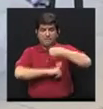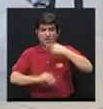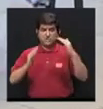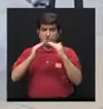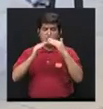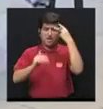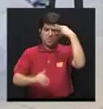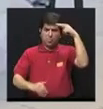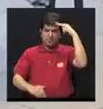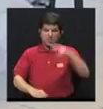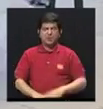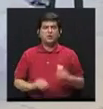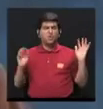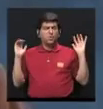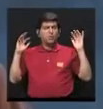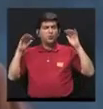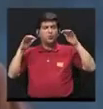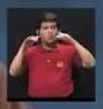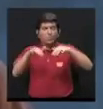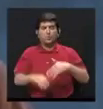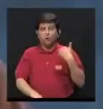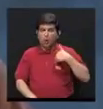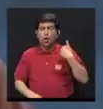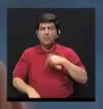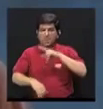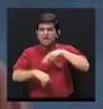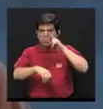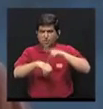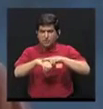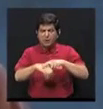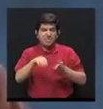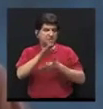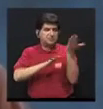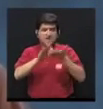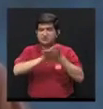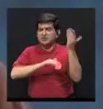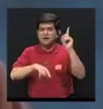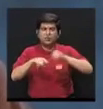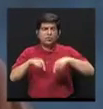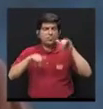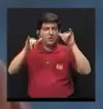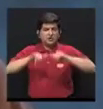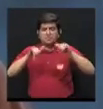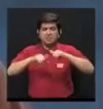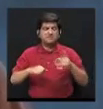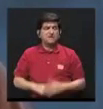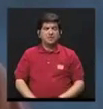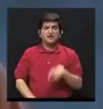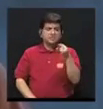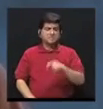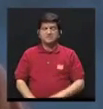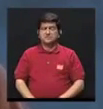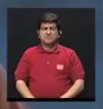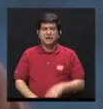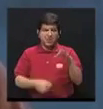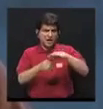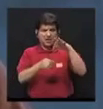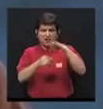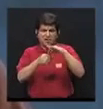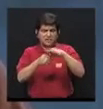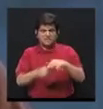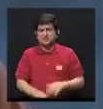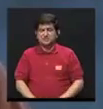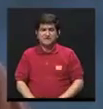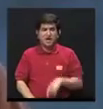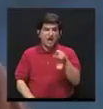gran migración que en general es de hombres, ¿no? Que se van porque no pueden subsistir en el campo, por las condiciones de pobreza que